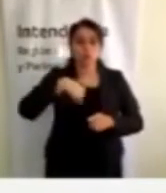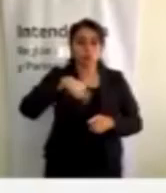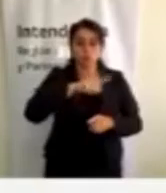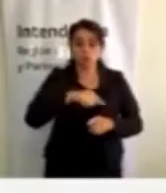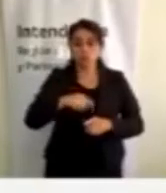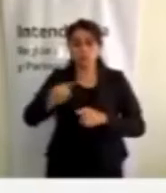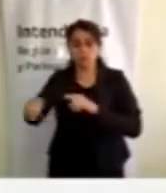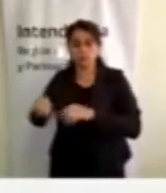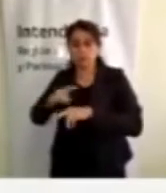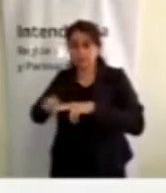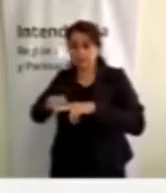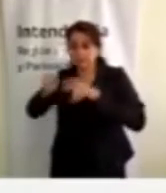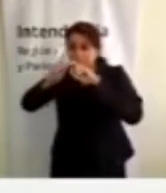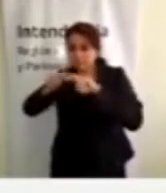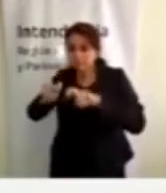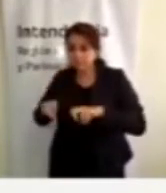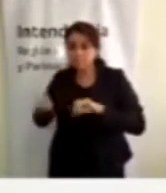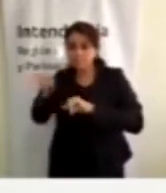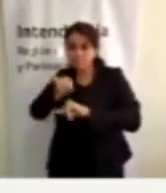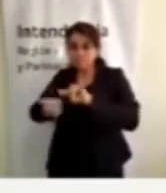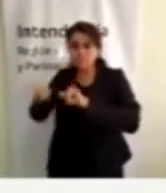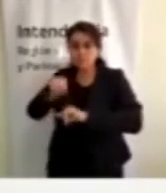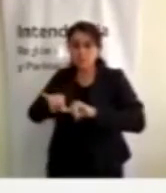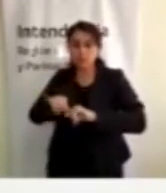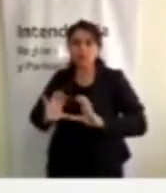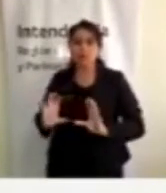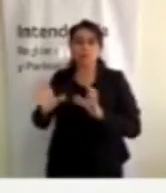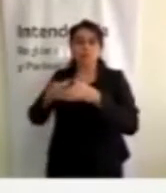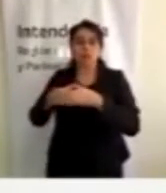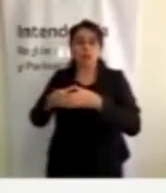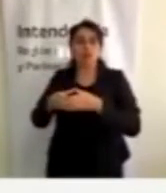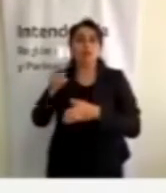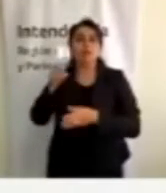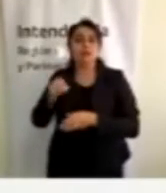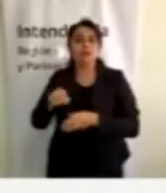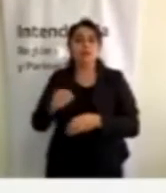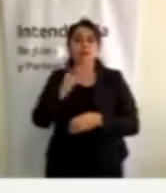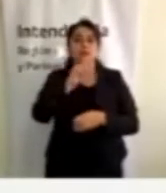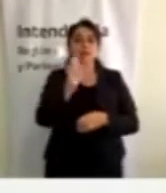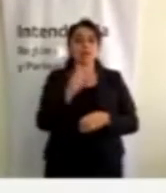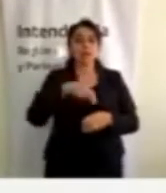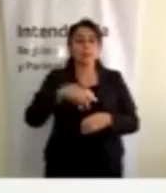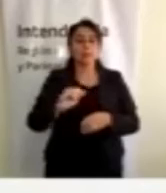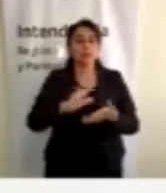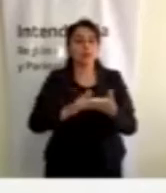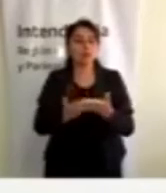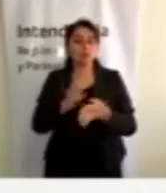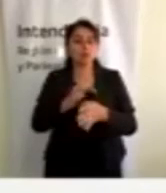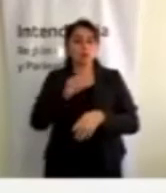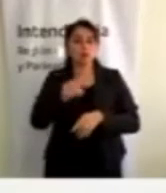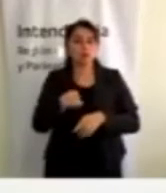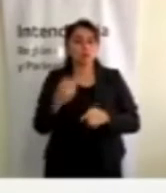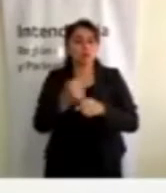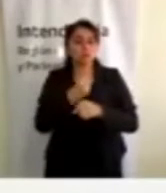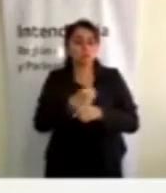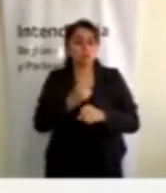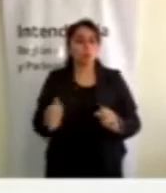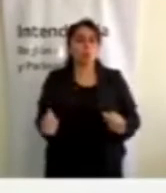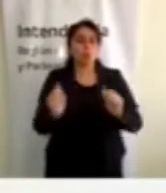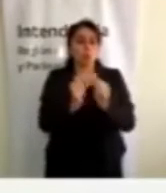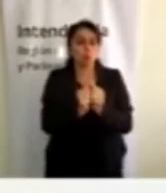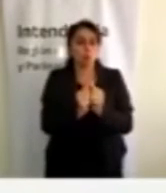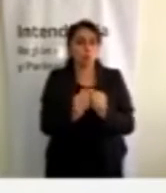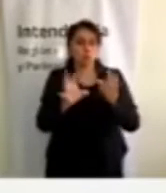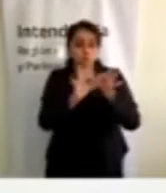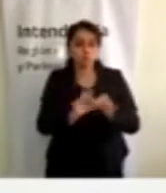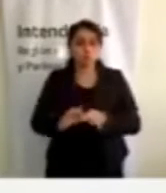en nuestro laboratorio de la Seremía de Salud. Pero este trabajo colaborativo, este trabajo en equipo, es el que tenemos que